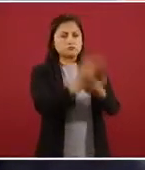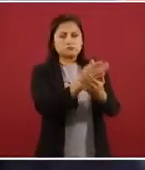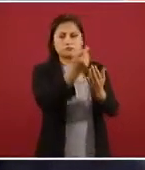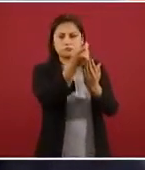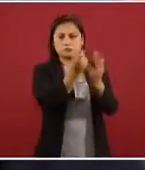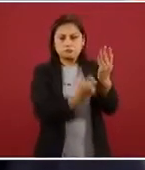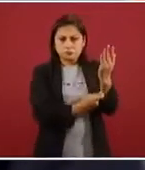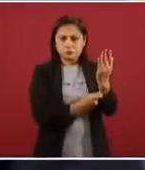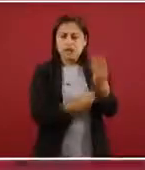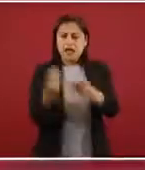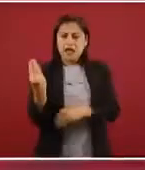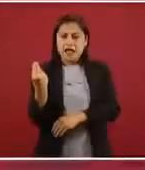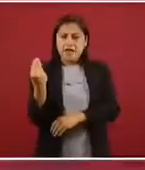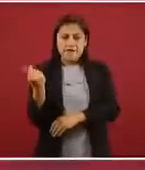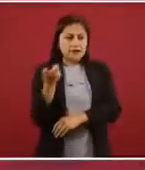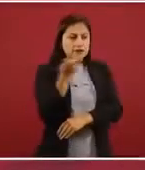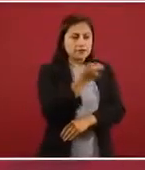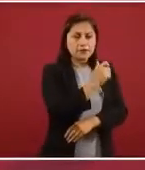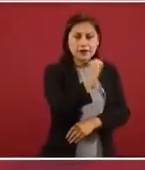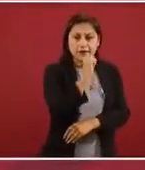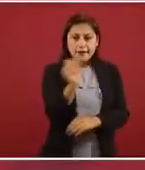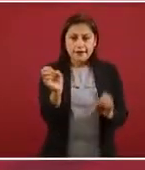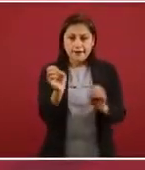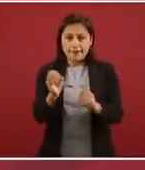estamos también